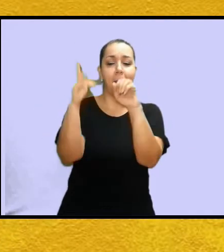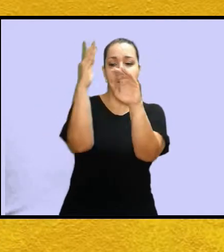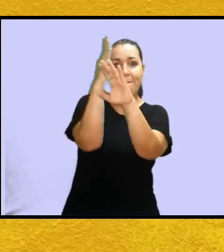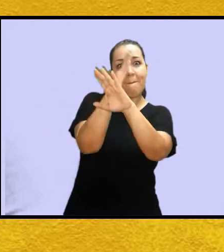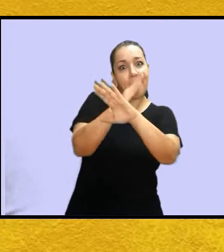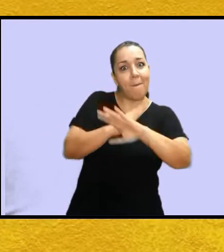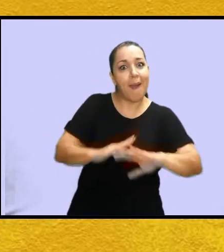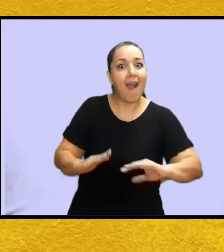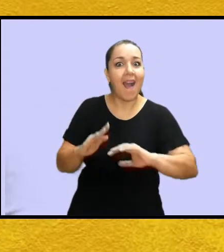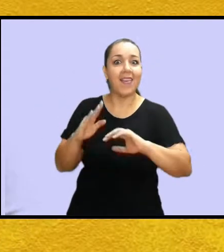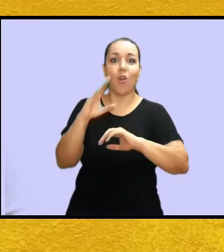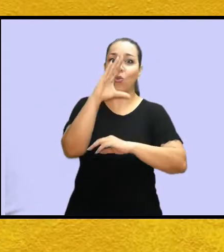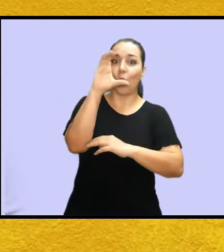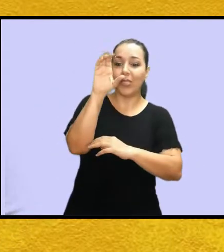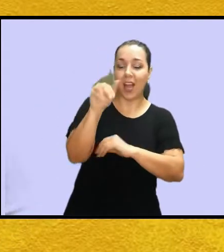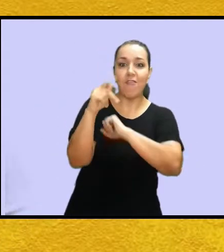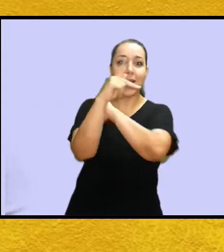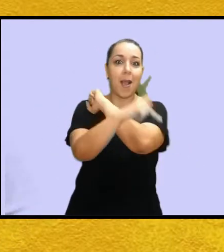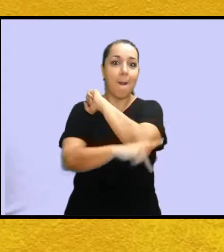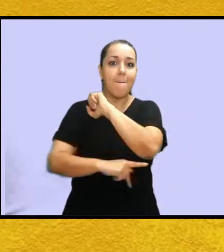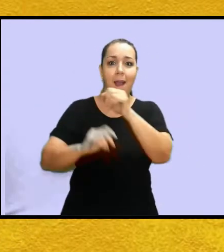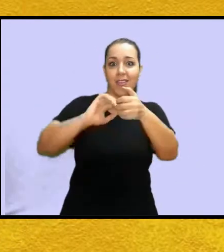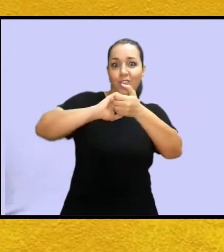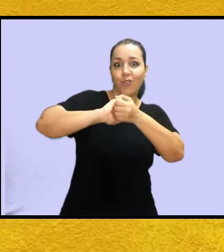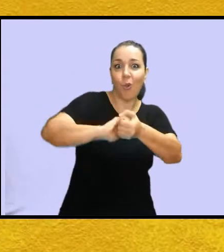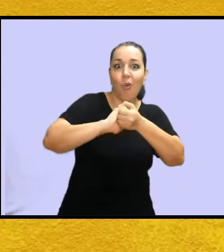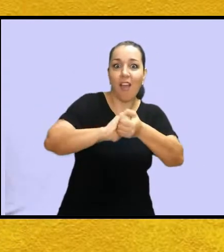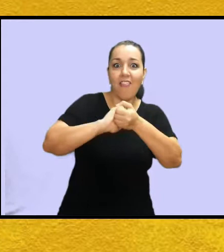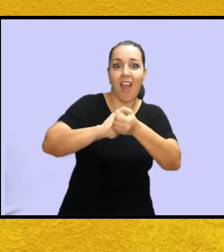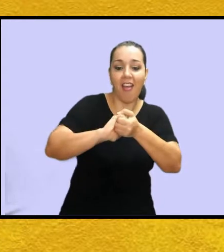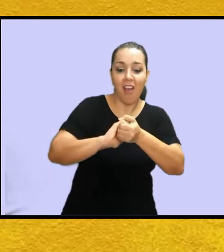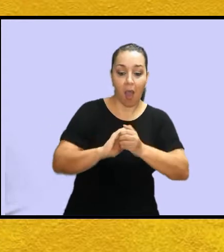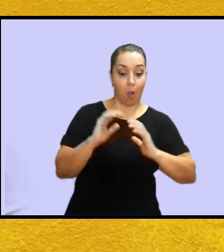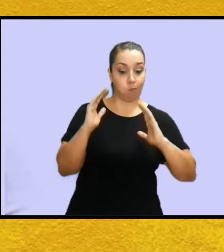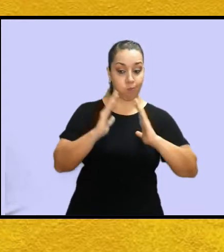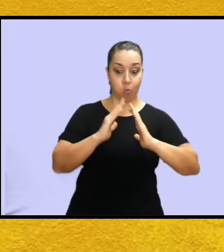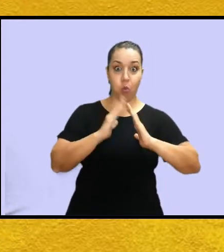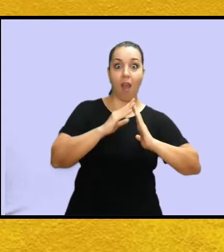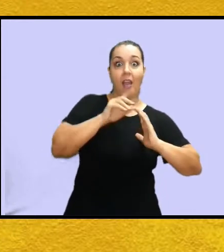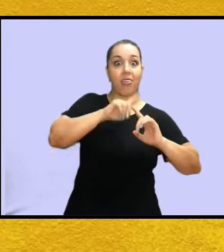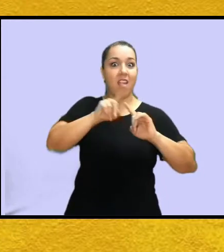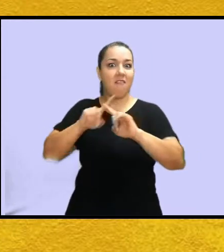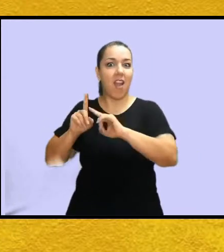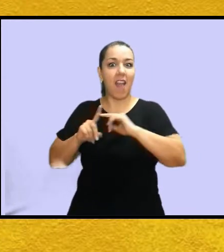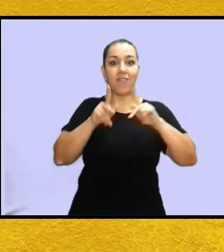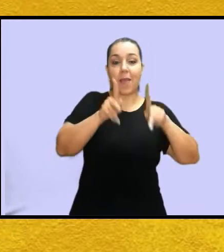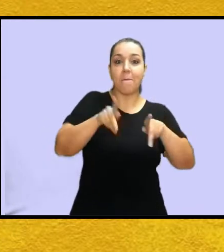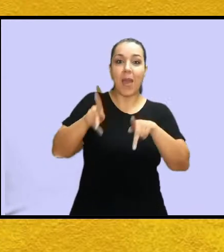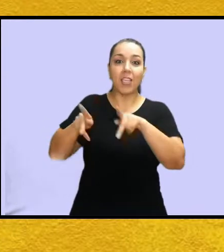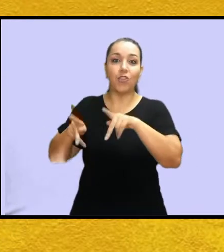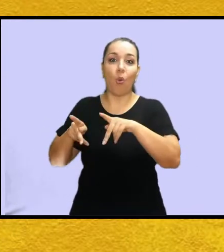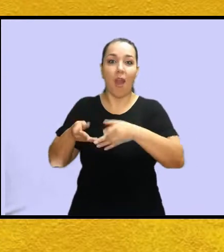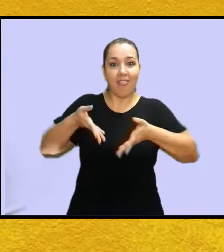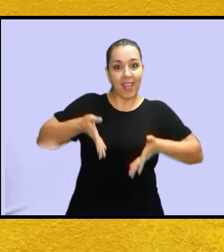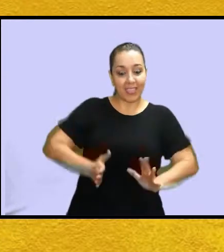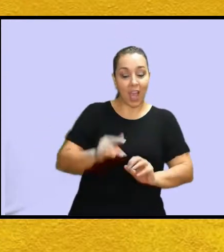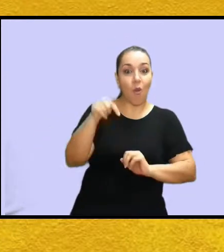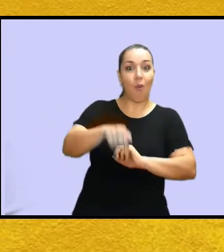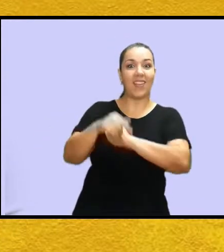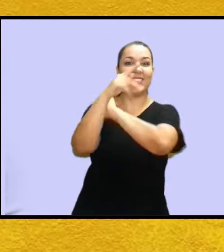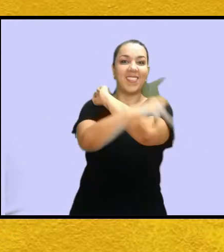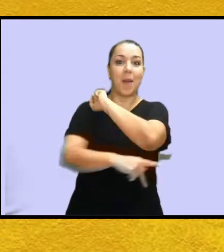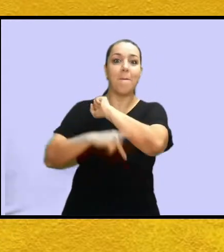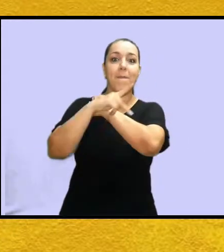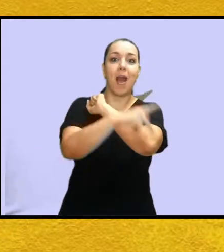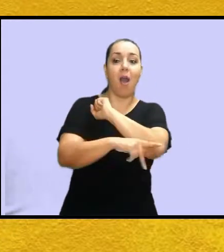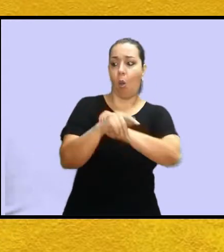de paz, un país de solidaridad, que está habitado por diferentes seres humanos que nacieron en esta